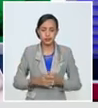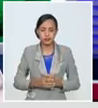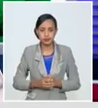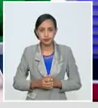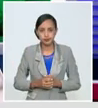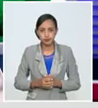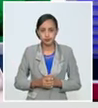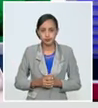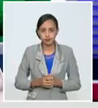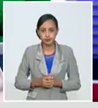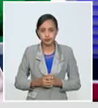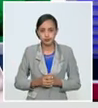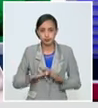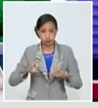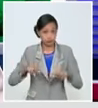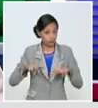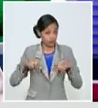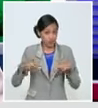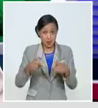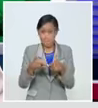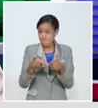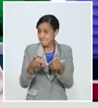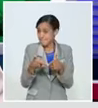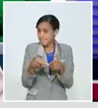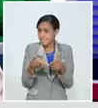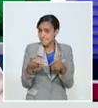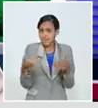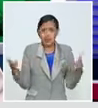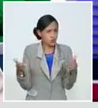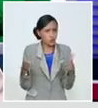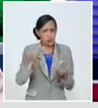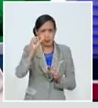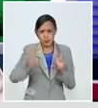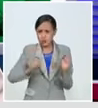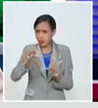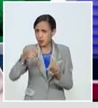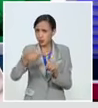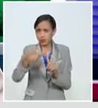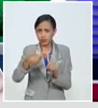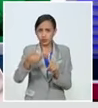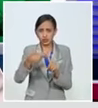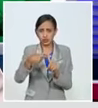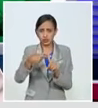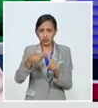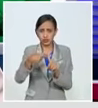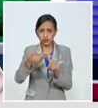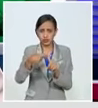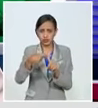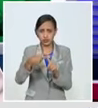Nuevamente, el mayor por ciento de todos los diagnosticados, el